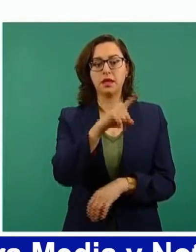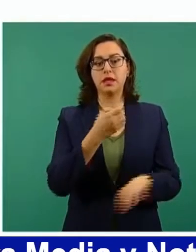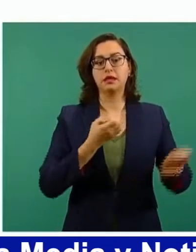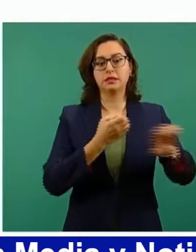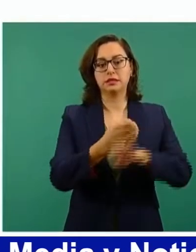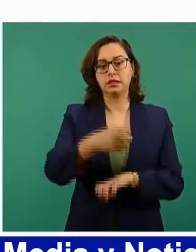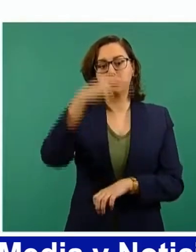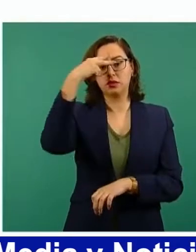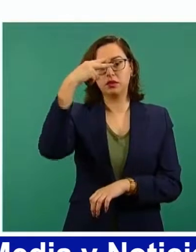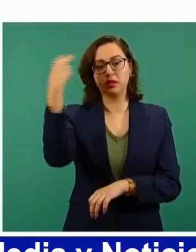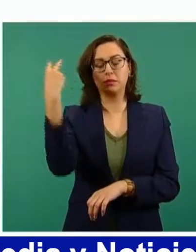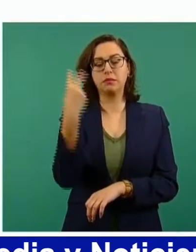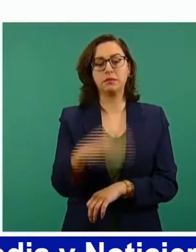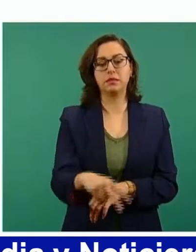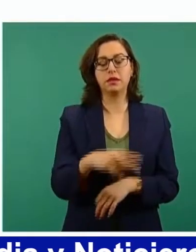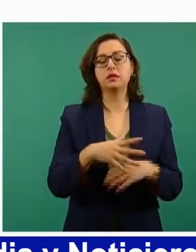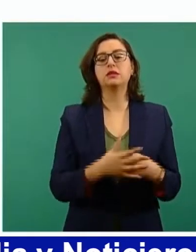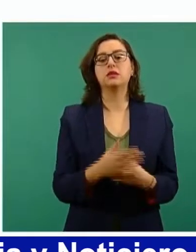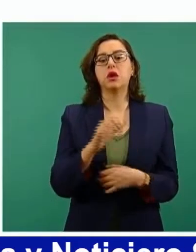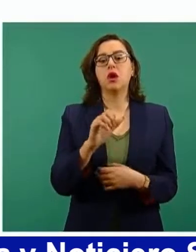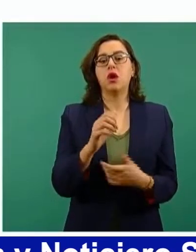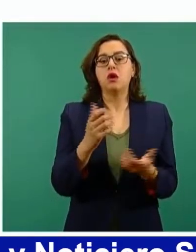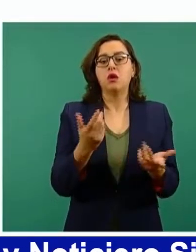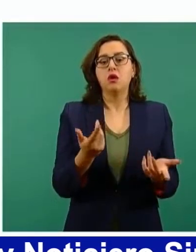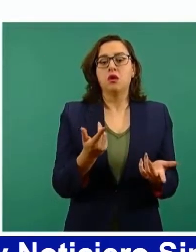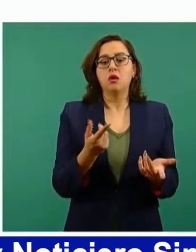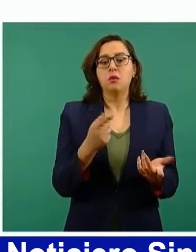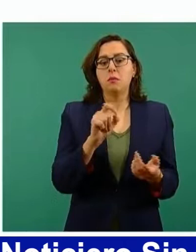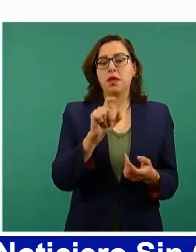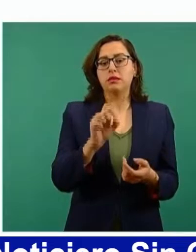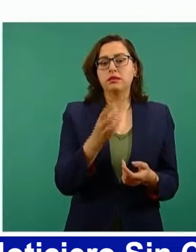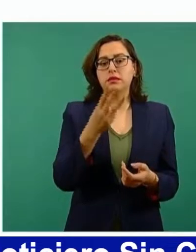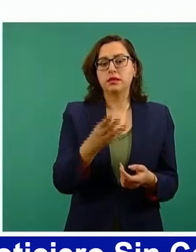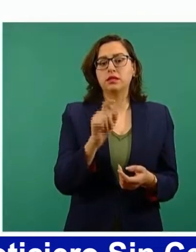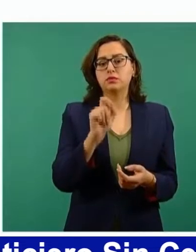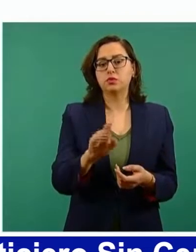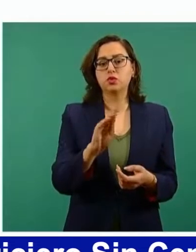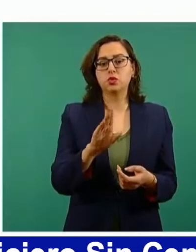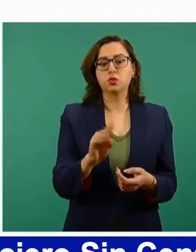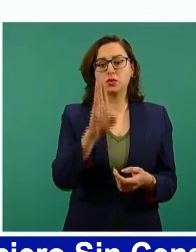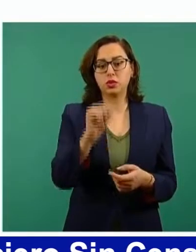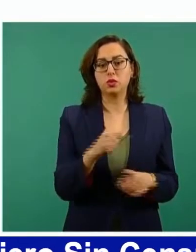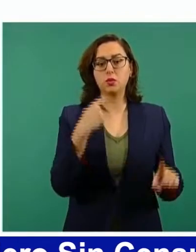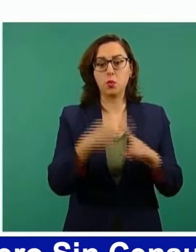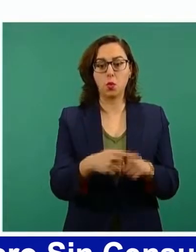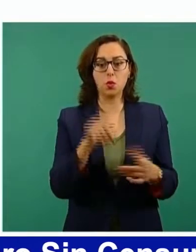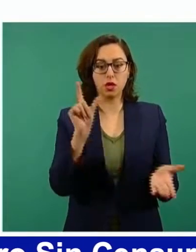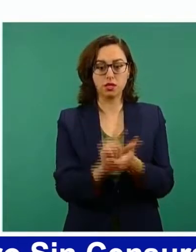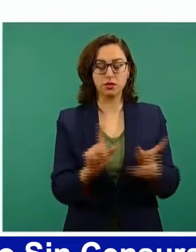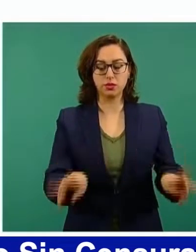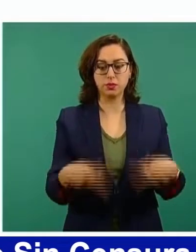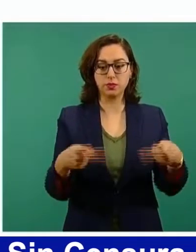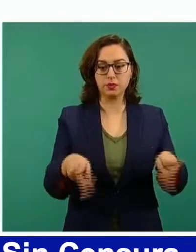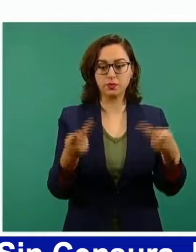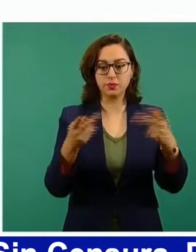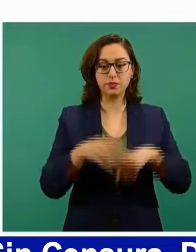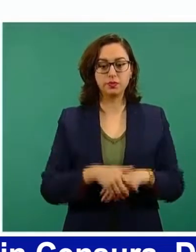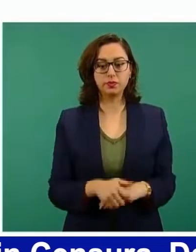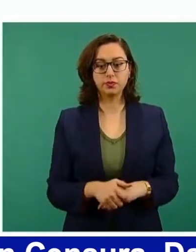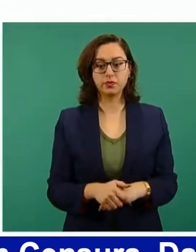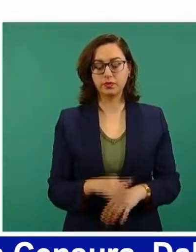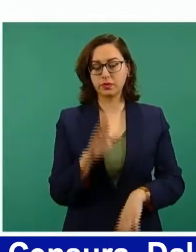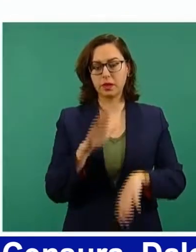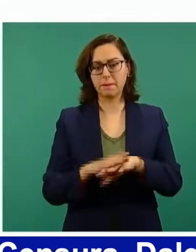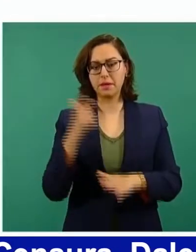de México, con un precio promedio al público de 23 pesos con 99 centavos por litro. El margen